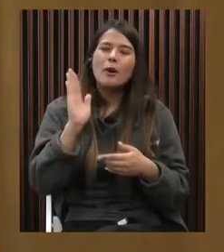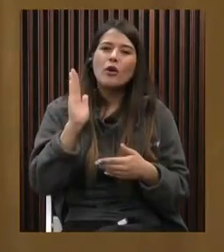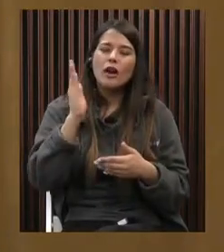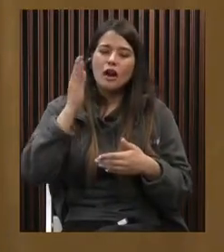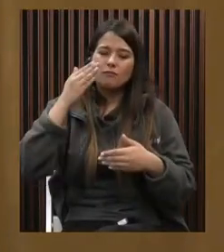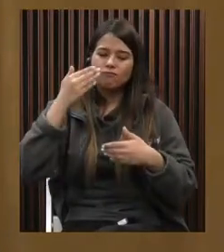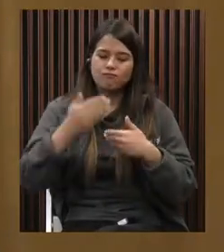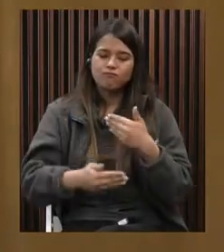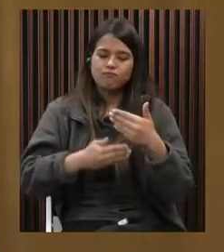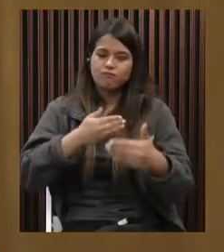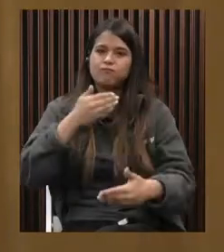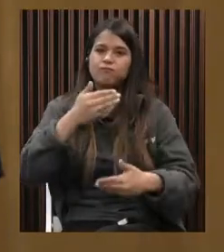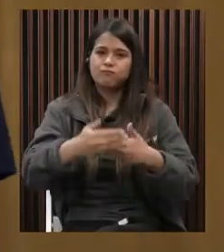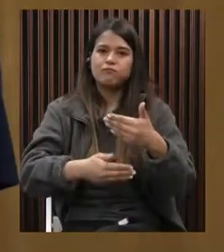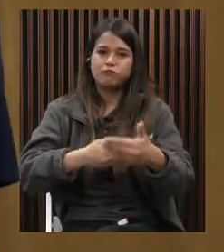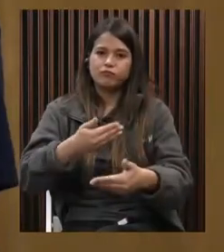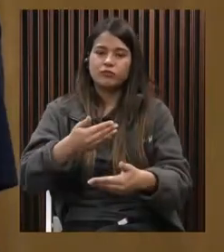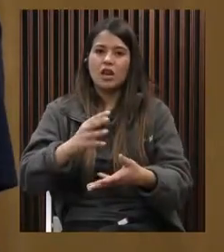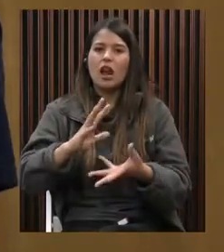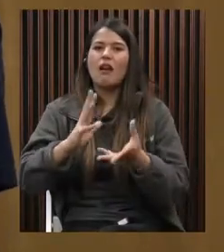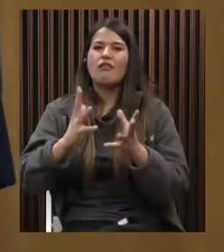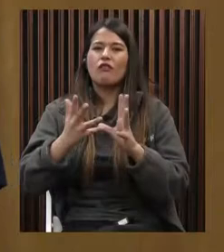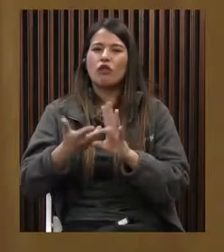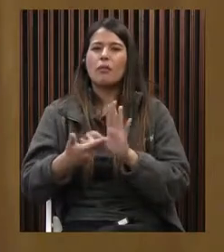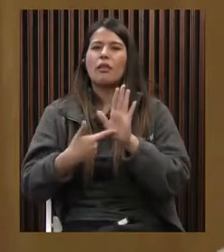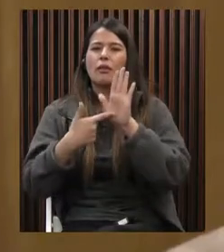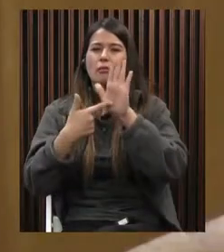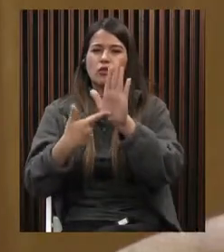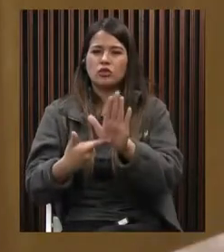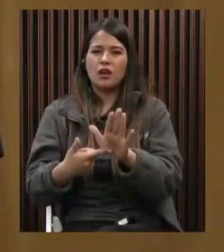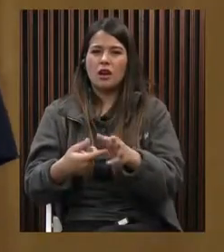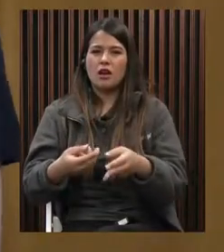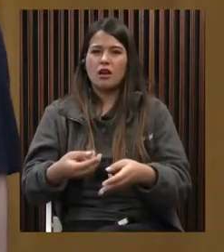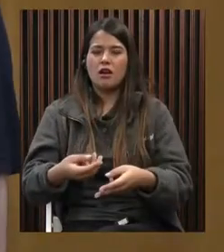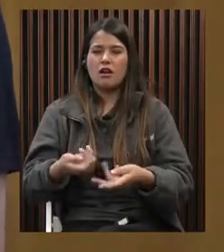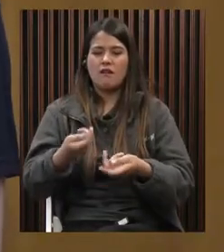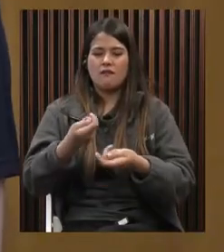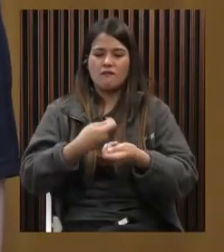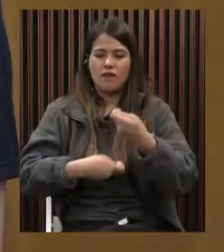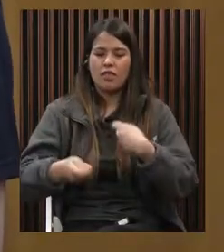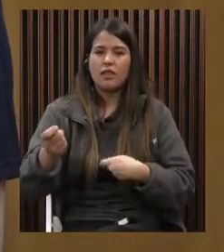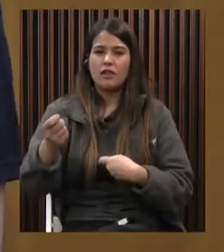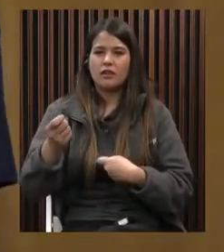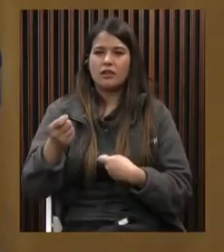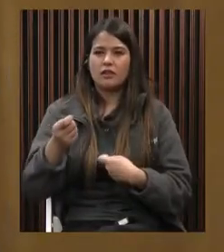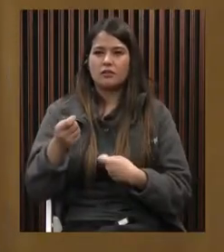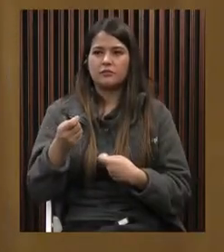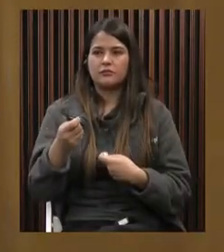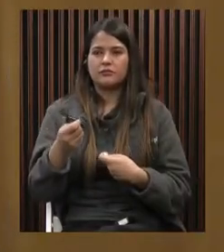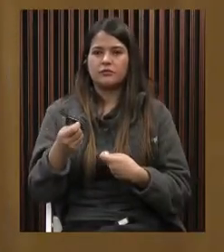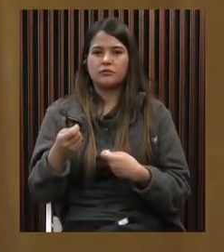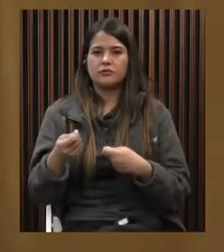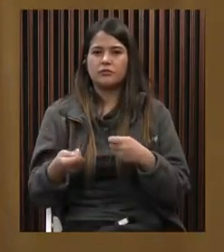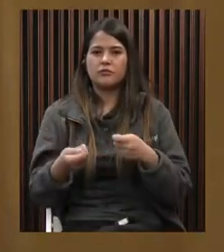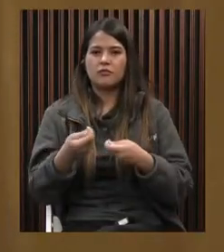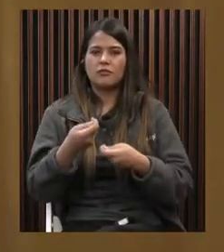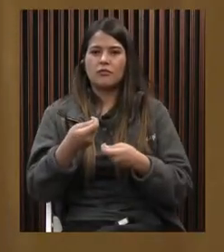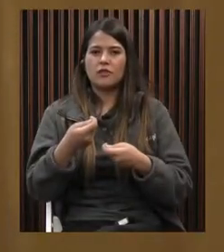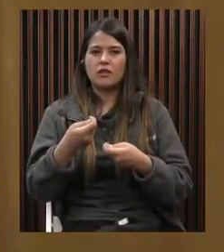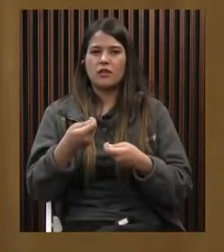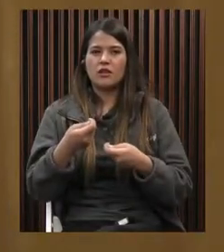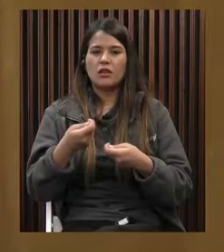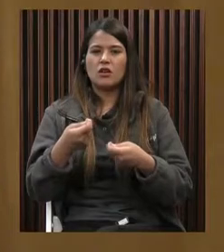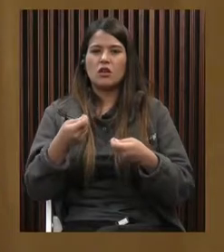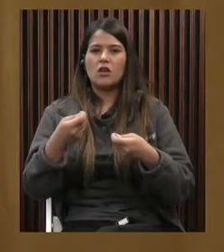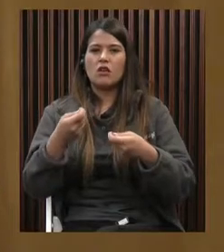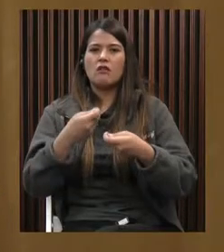vez la forma de poder mostrar este marketing, de poder vender esto con relación a la